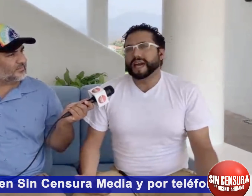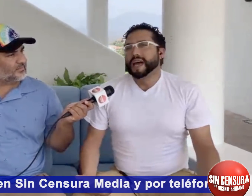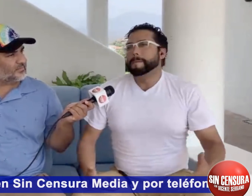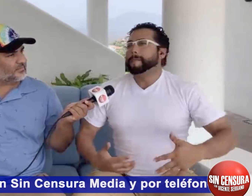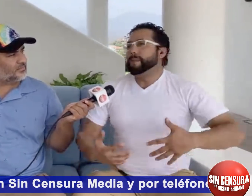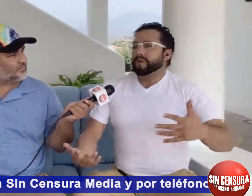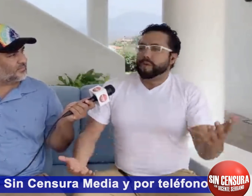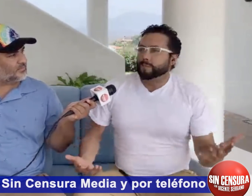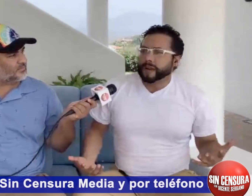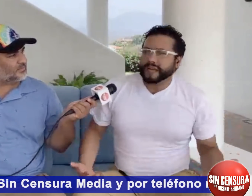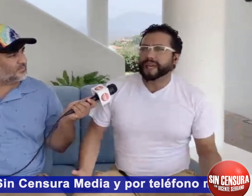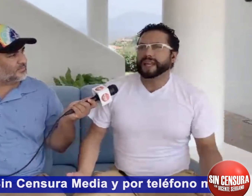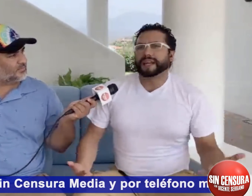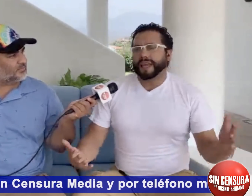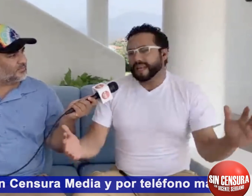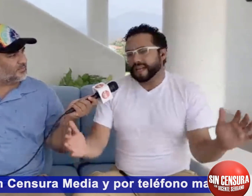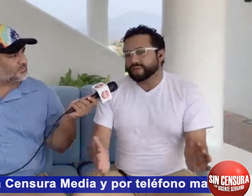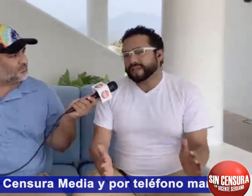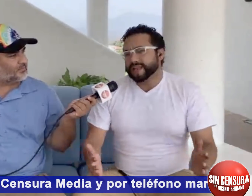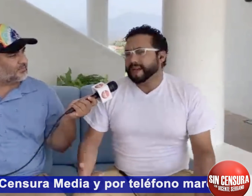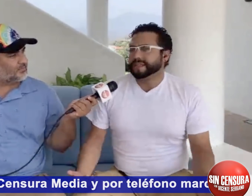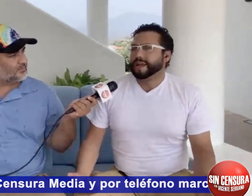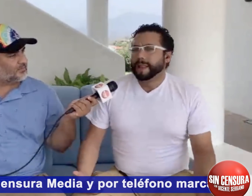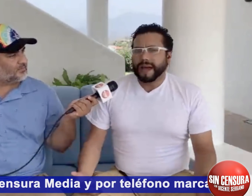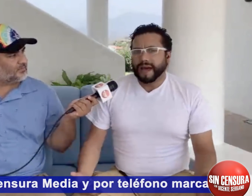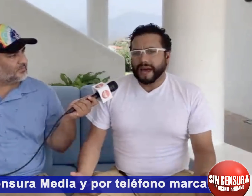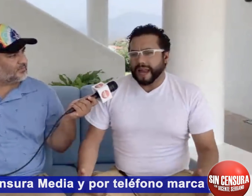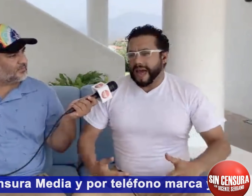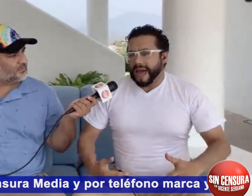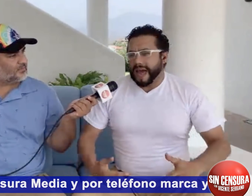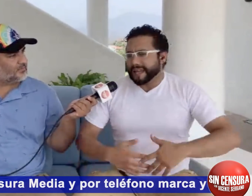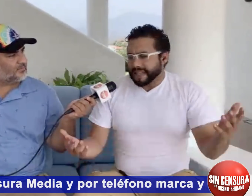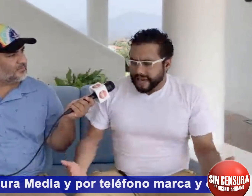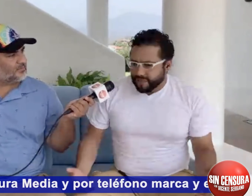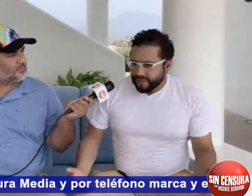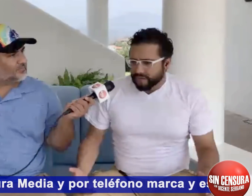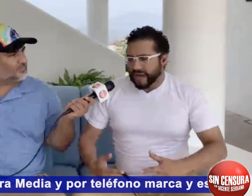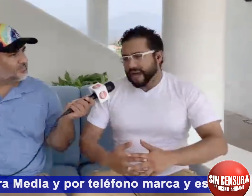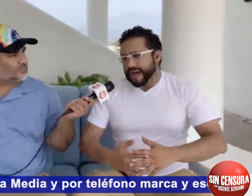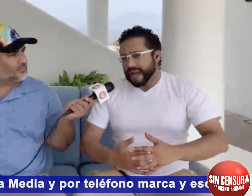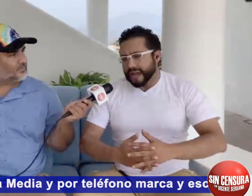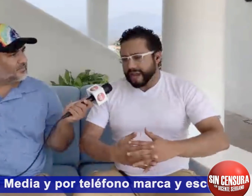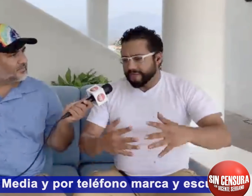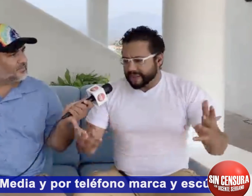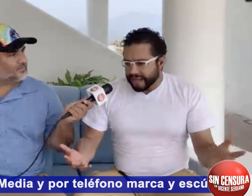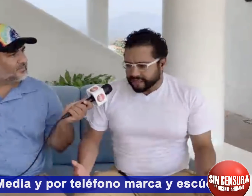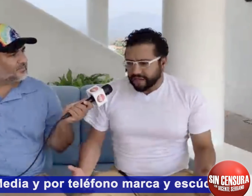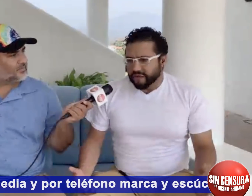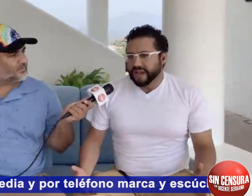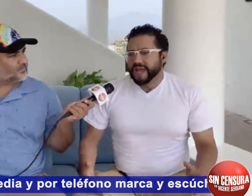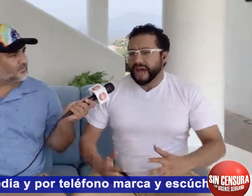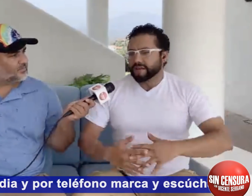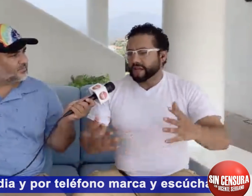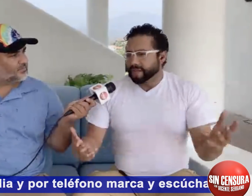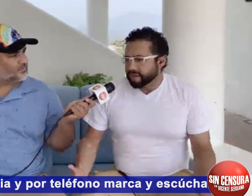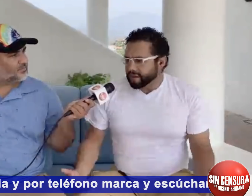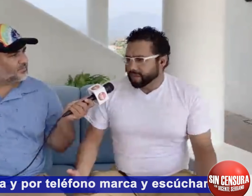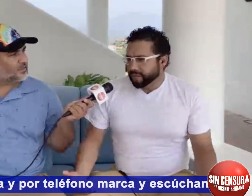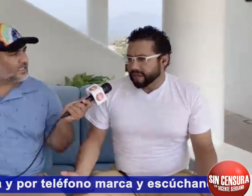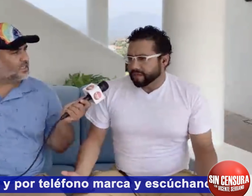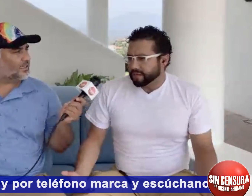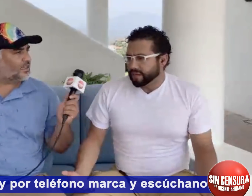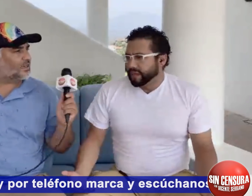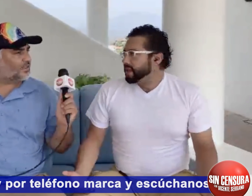que decía, me preocupa que le reduzcan más al Estado, a la Federación, a los